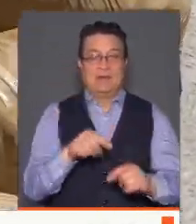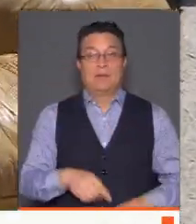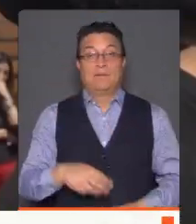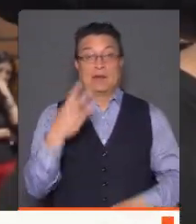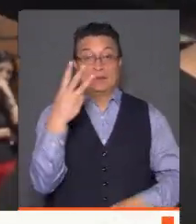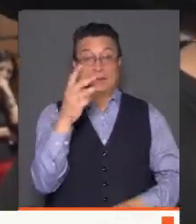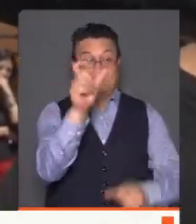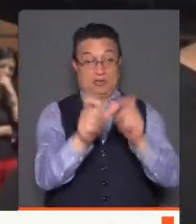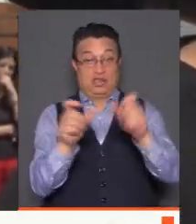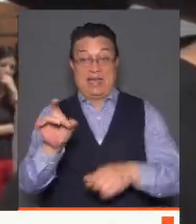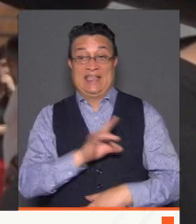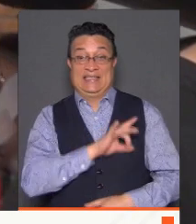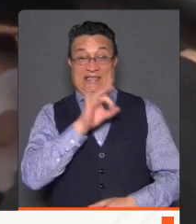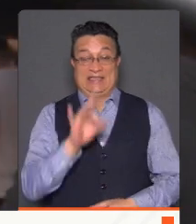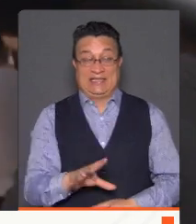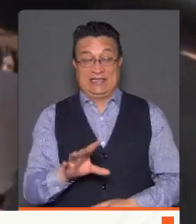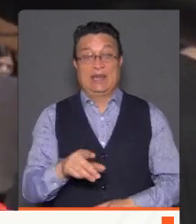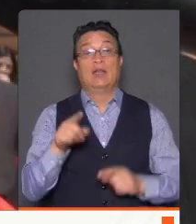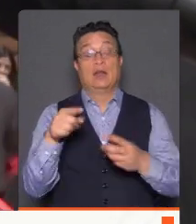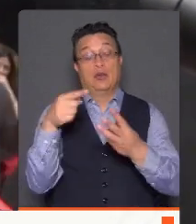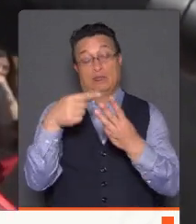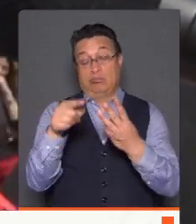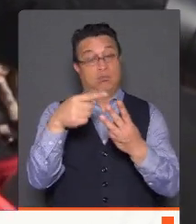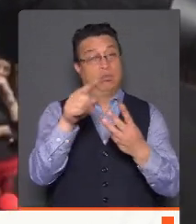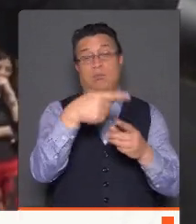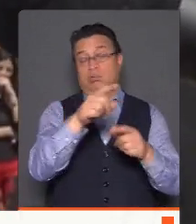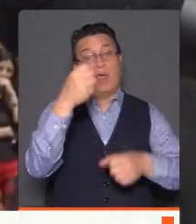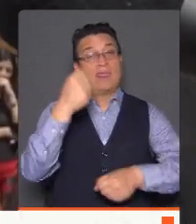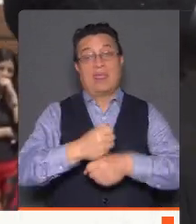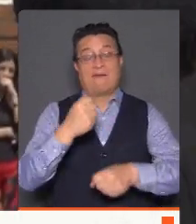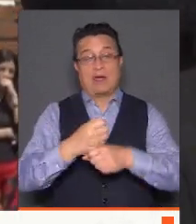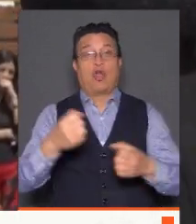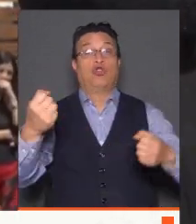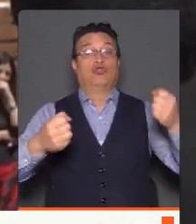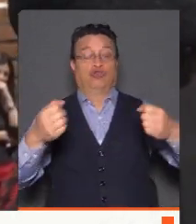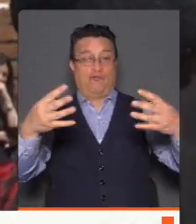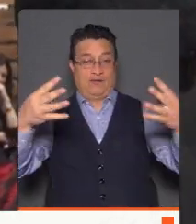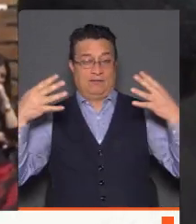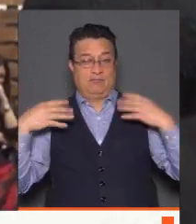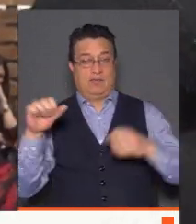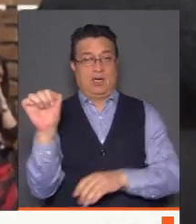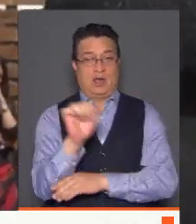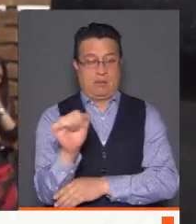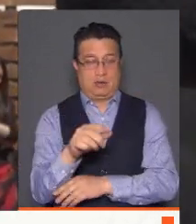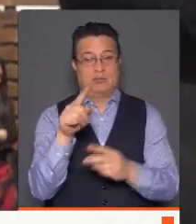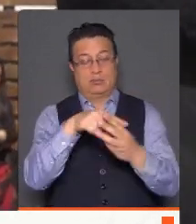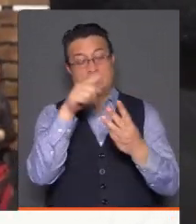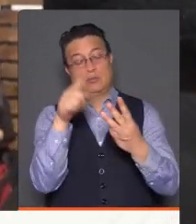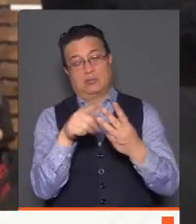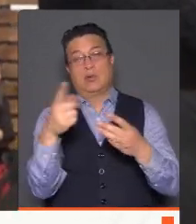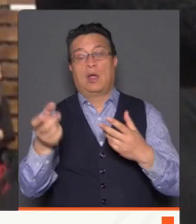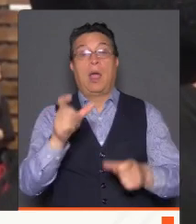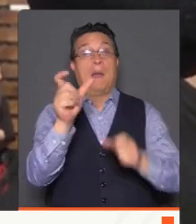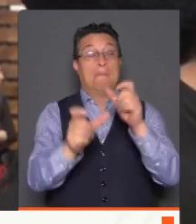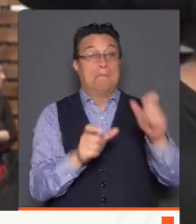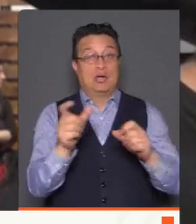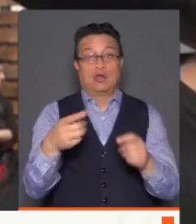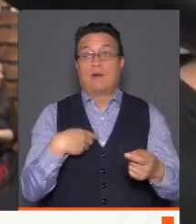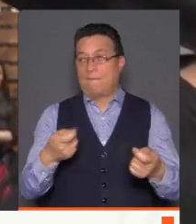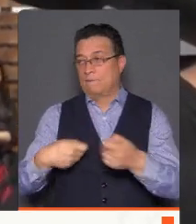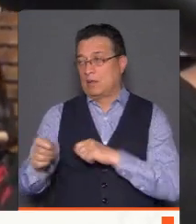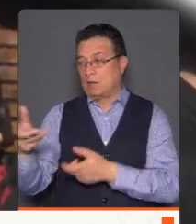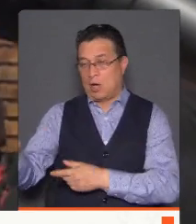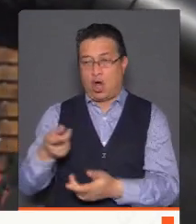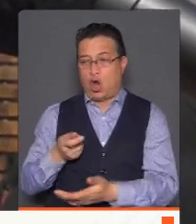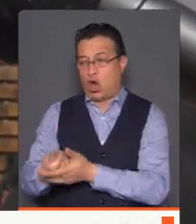chilenos, cumplen distintas funciones, conductor del camión, personas que realizan las transacciones, la compra